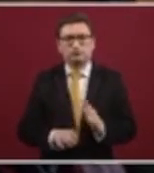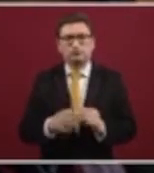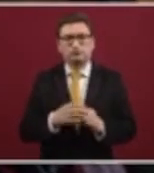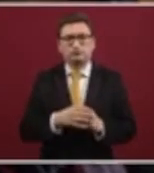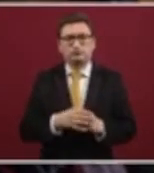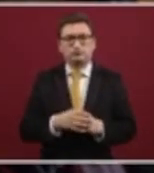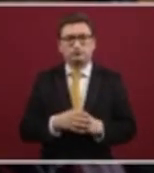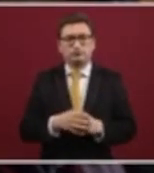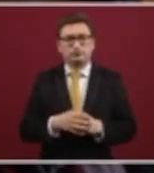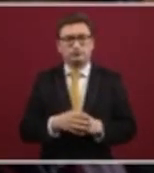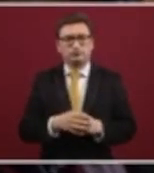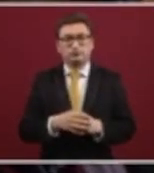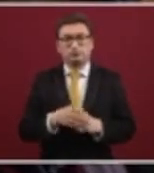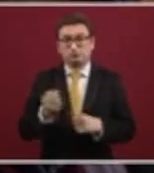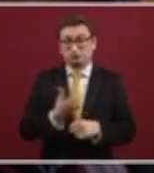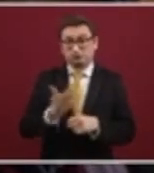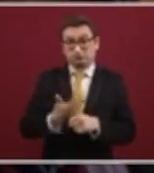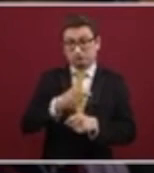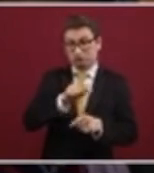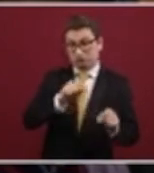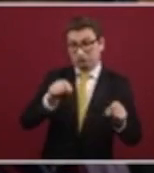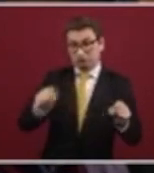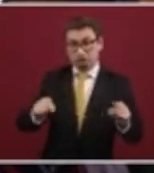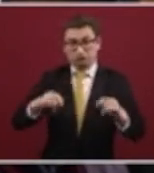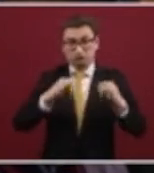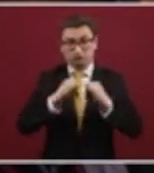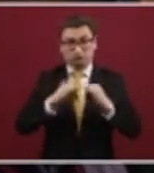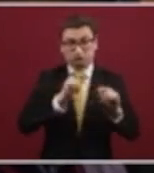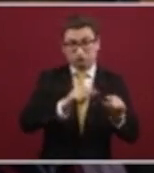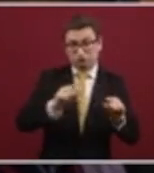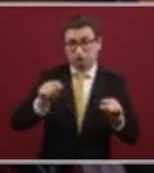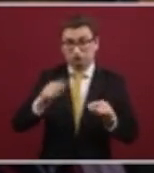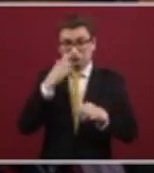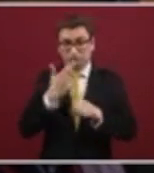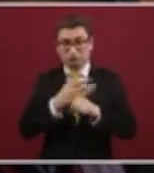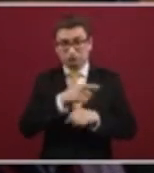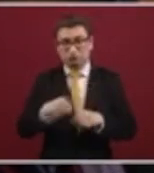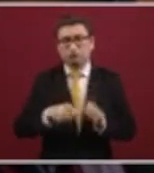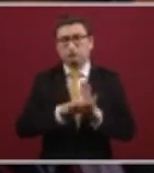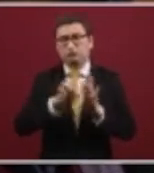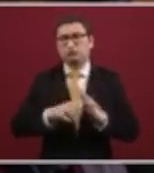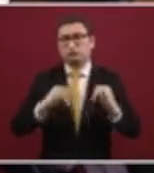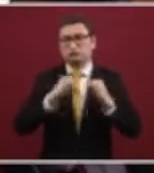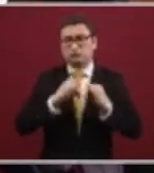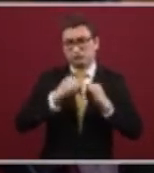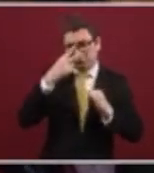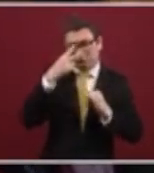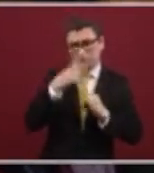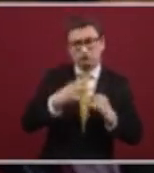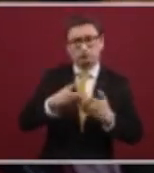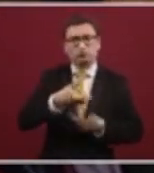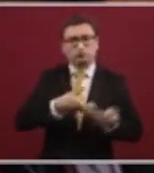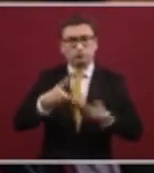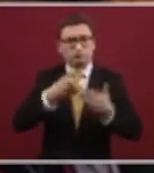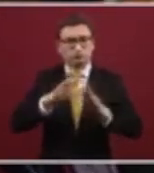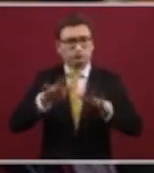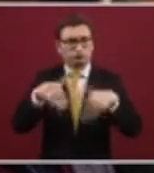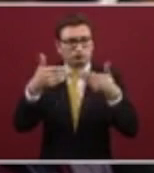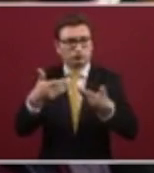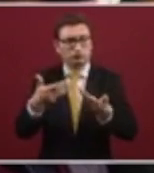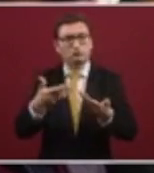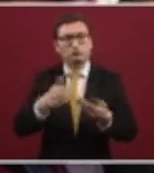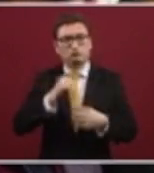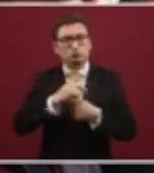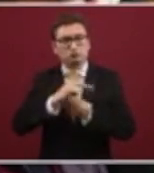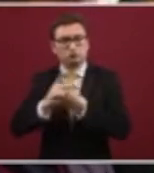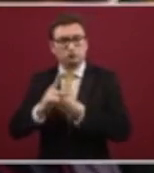secretarías que atañen a esto e institutos que hubo en otros tiempos, como el Instituto Mexicano del Comercio Exterior, son